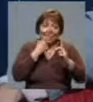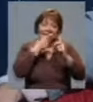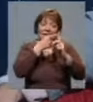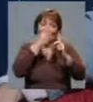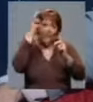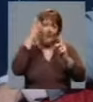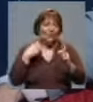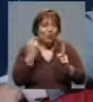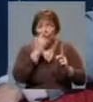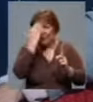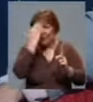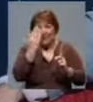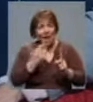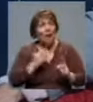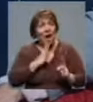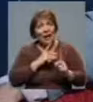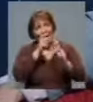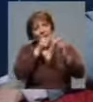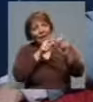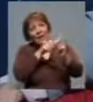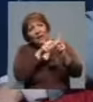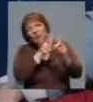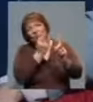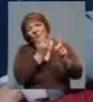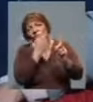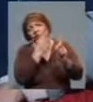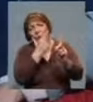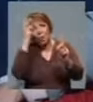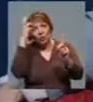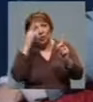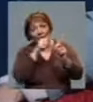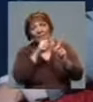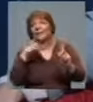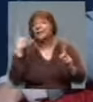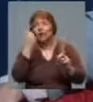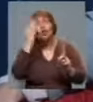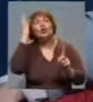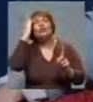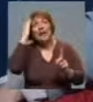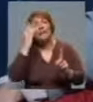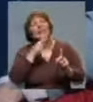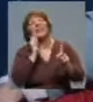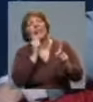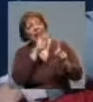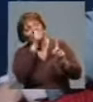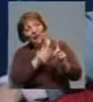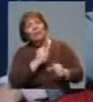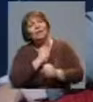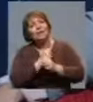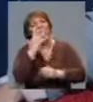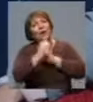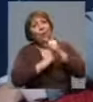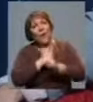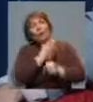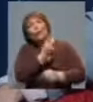lo de frente amplio un capital político en tabaré alguien que además la gente conoce hizo ya una gestión de